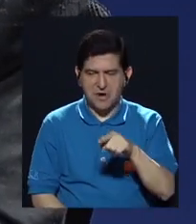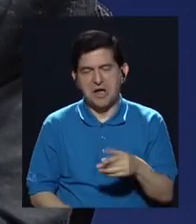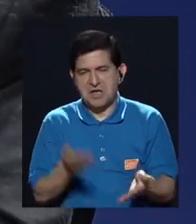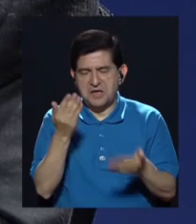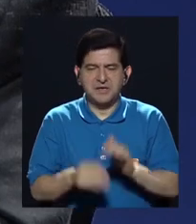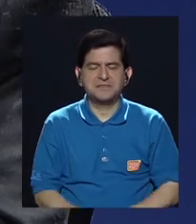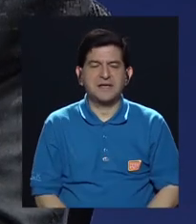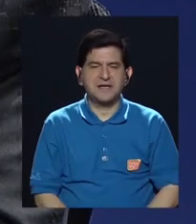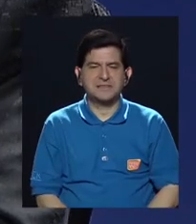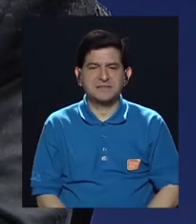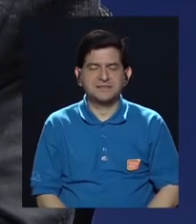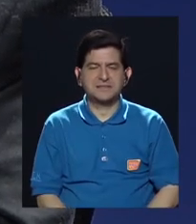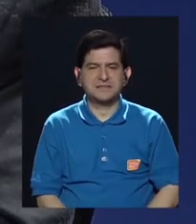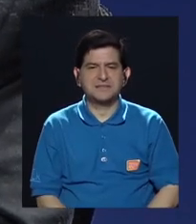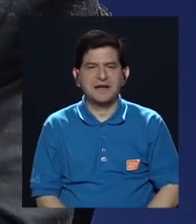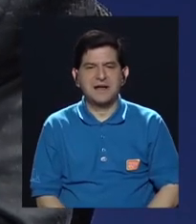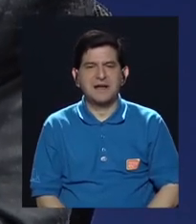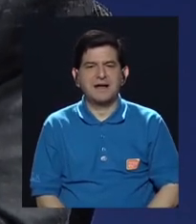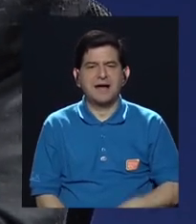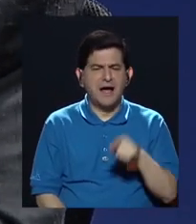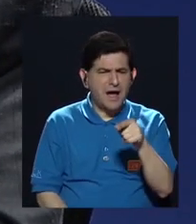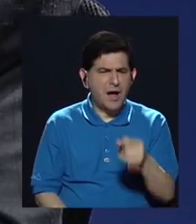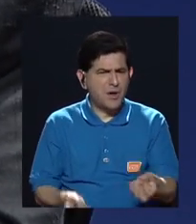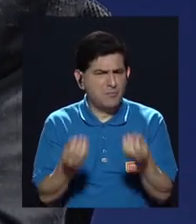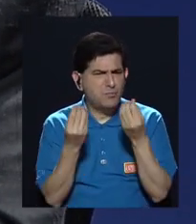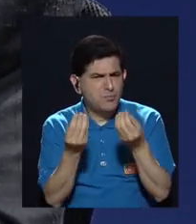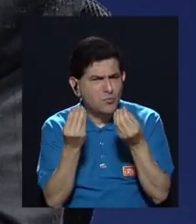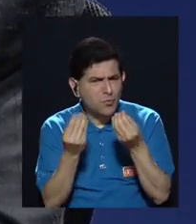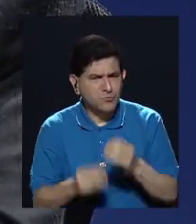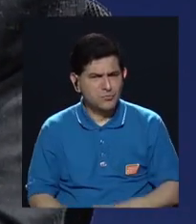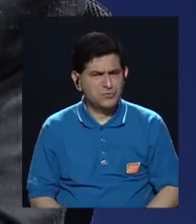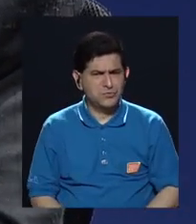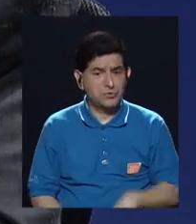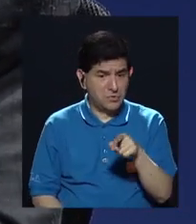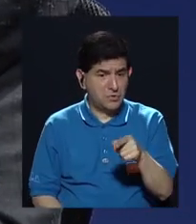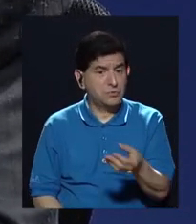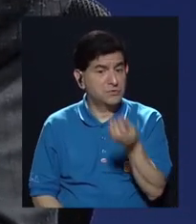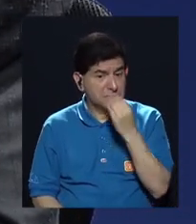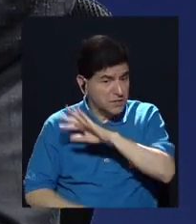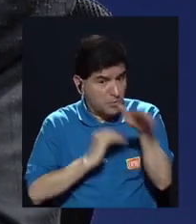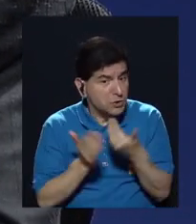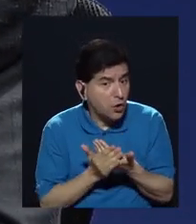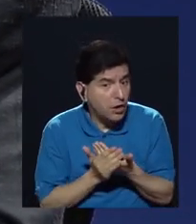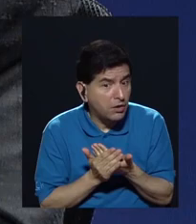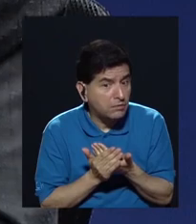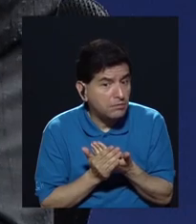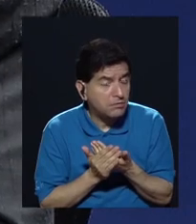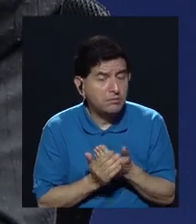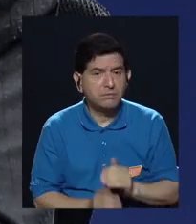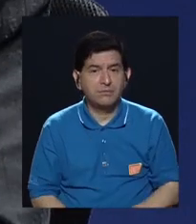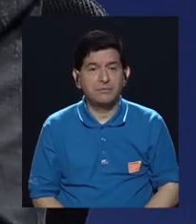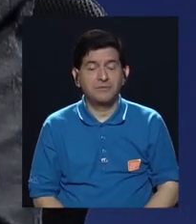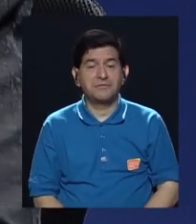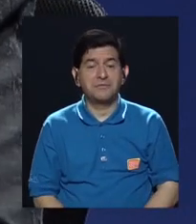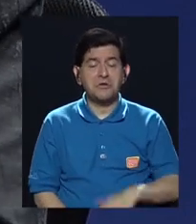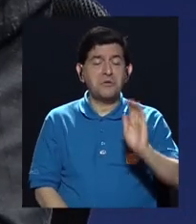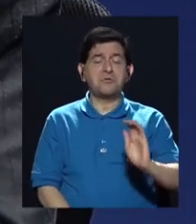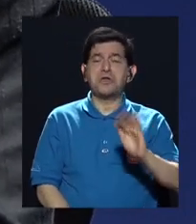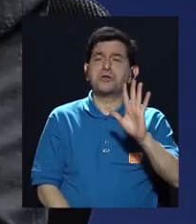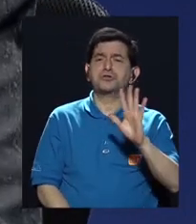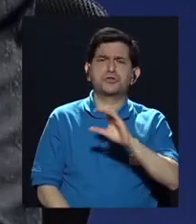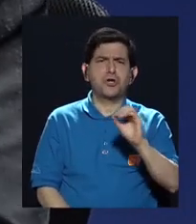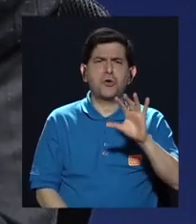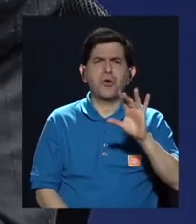caso Martinito, se sirvió mucho. Si usted se lo sirve, se lo come. Y uno mocoso